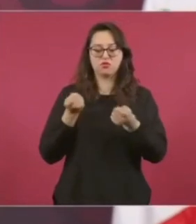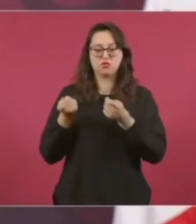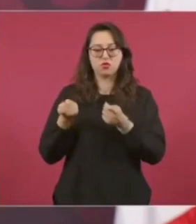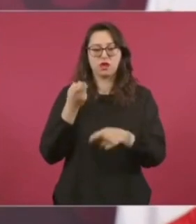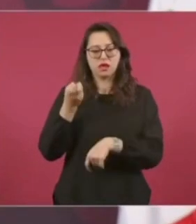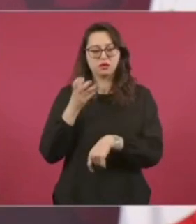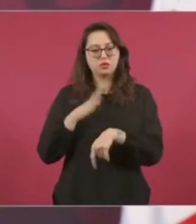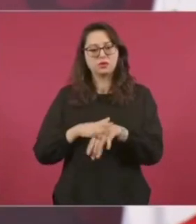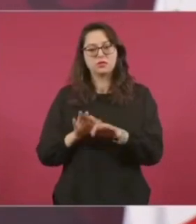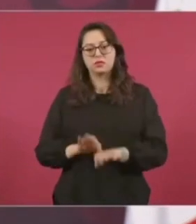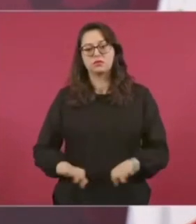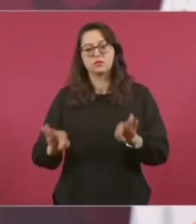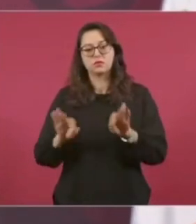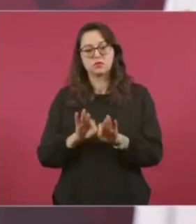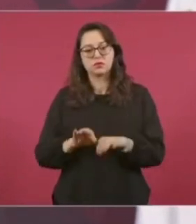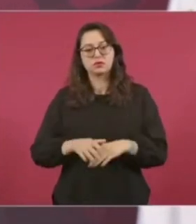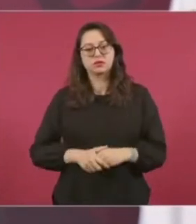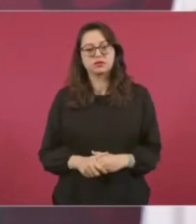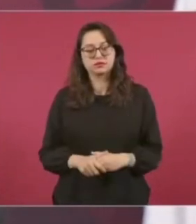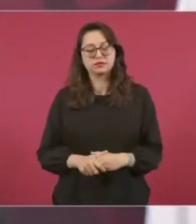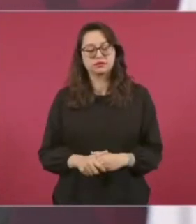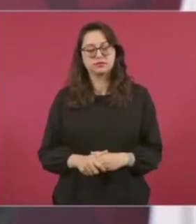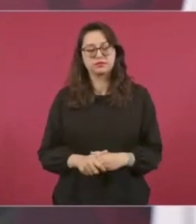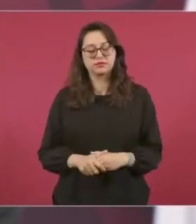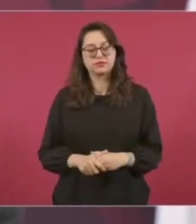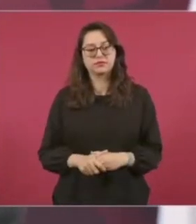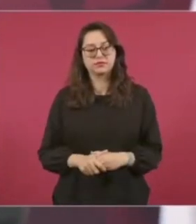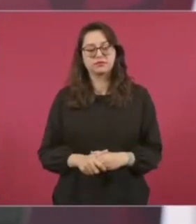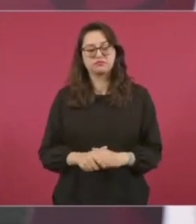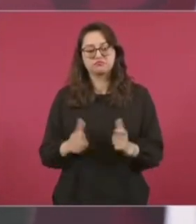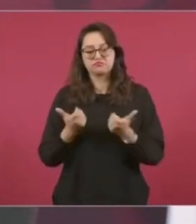básicamente, que no haya inflación. Y es que siga